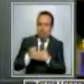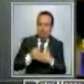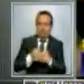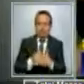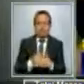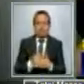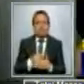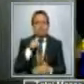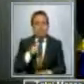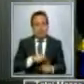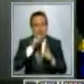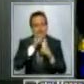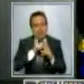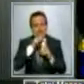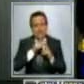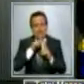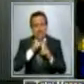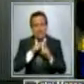en estos